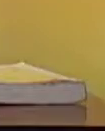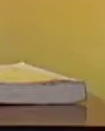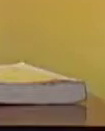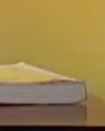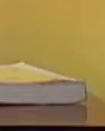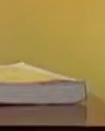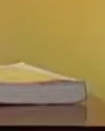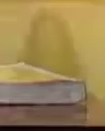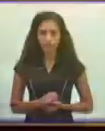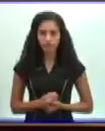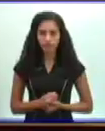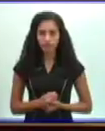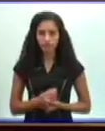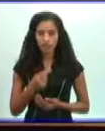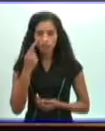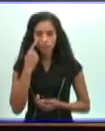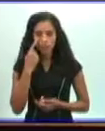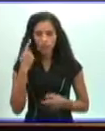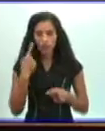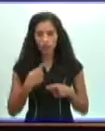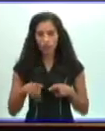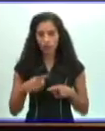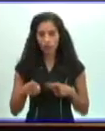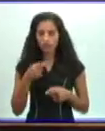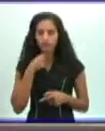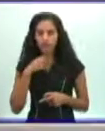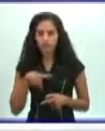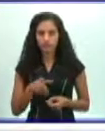Vamos entonces a ver otro ejercicio.